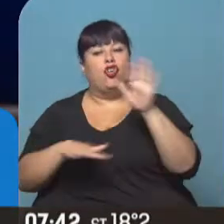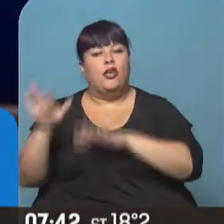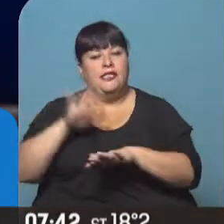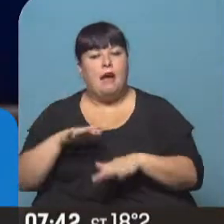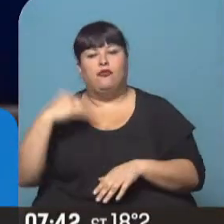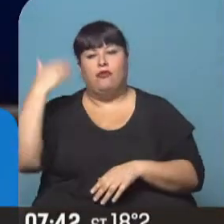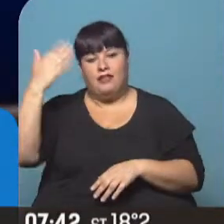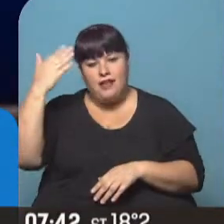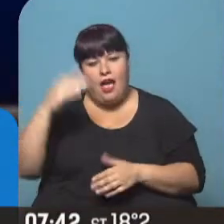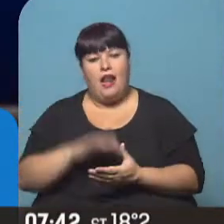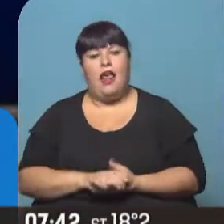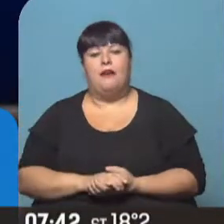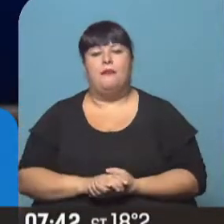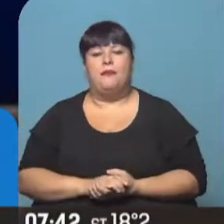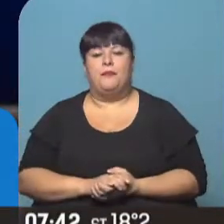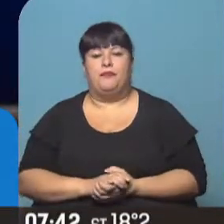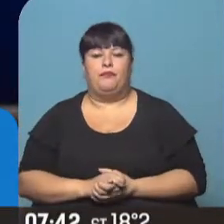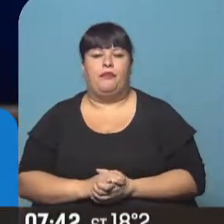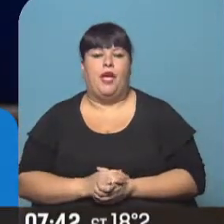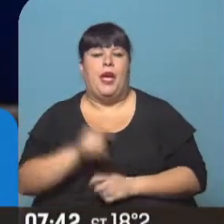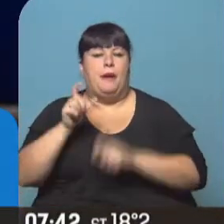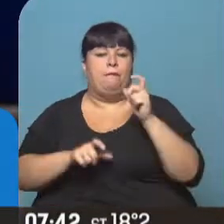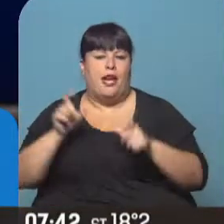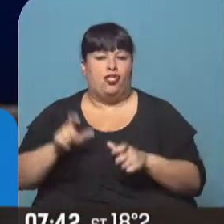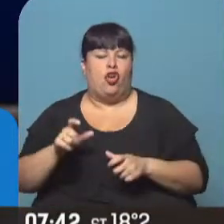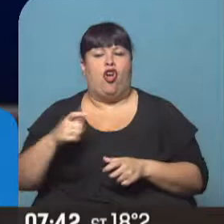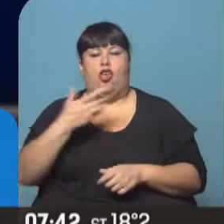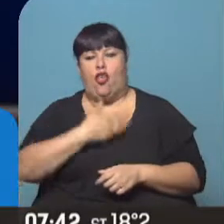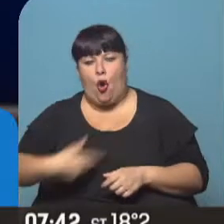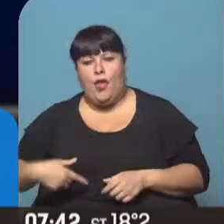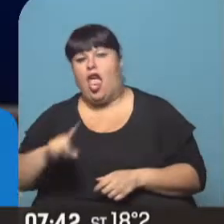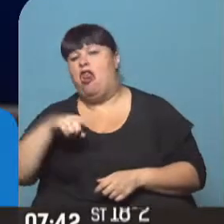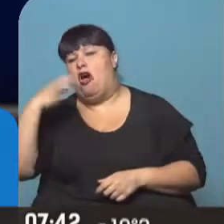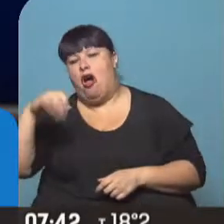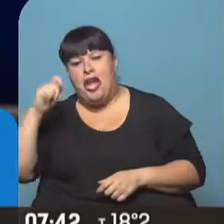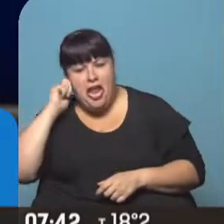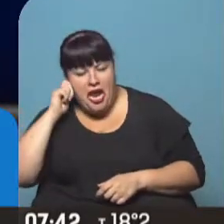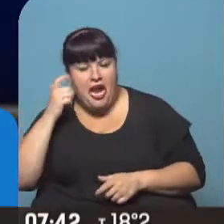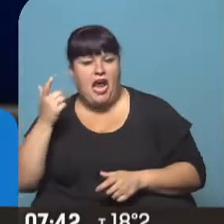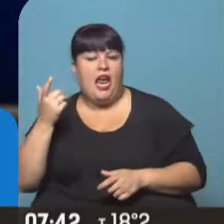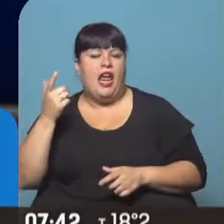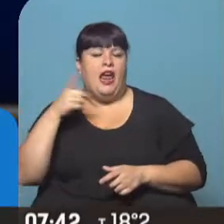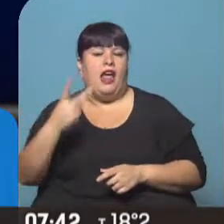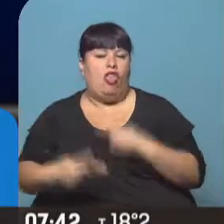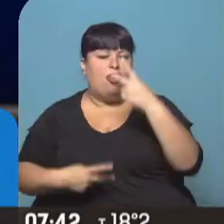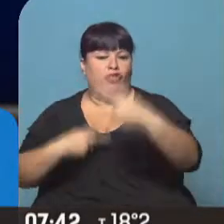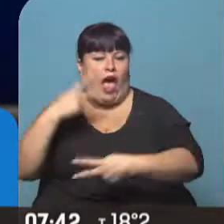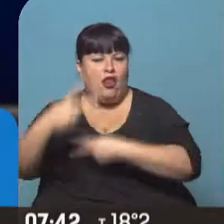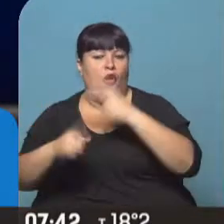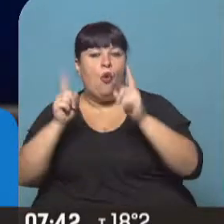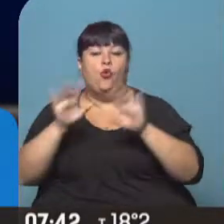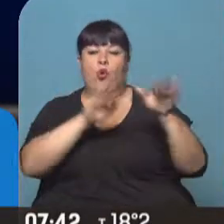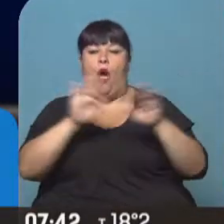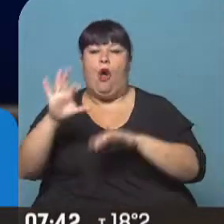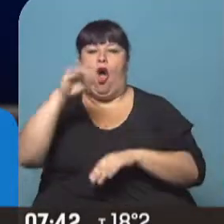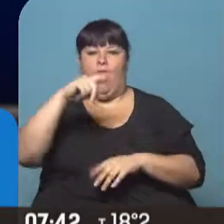un simposio con agentes tanto de gubernamentales como no gubernamentales, cada dos años, en paralelo con la cumbre de